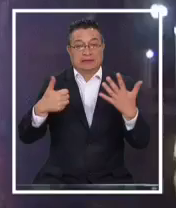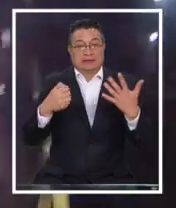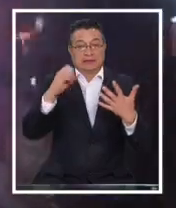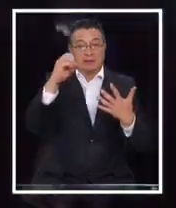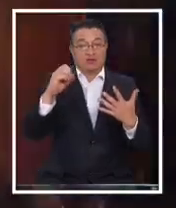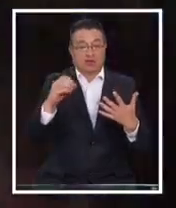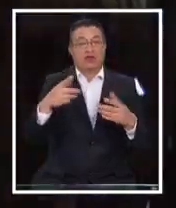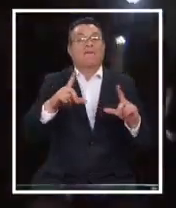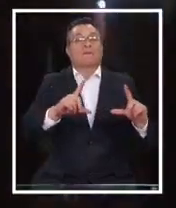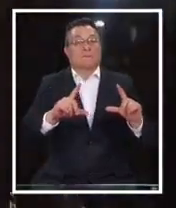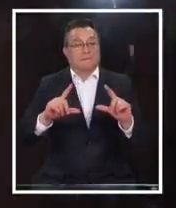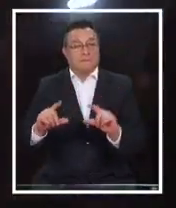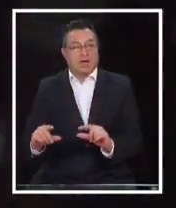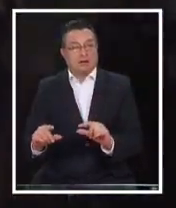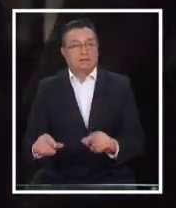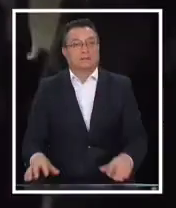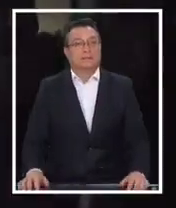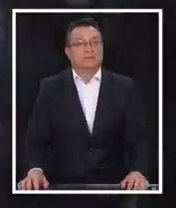primer trimestre.